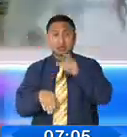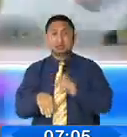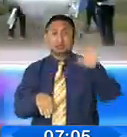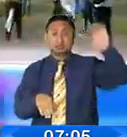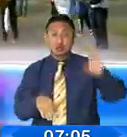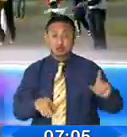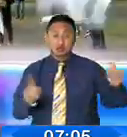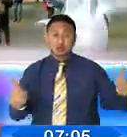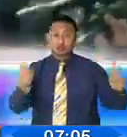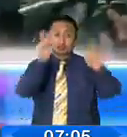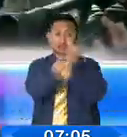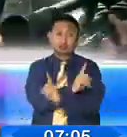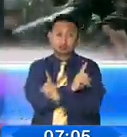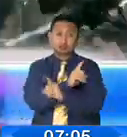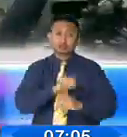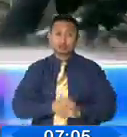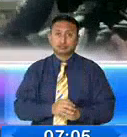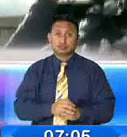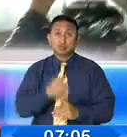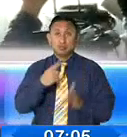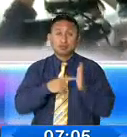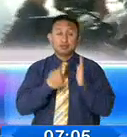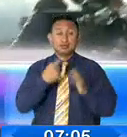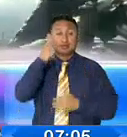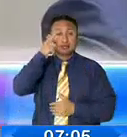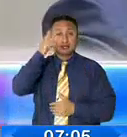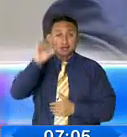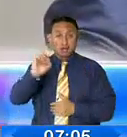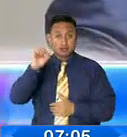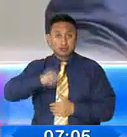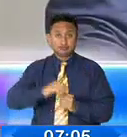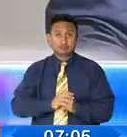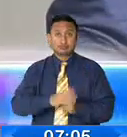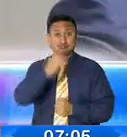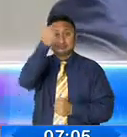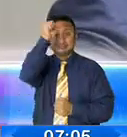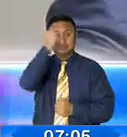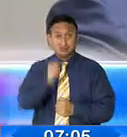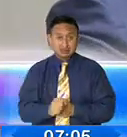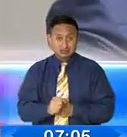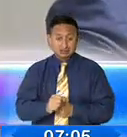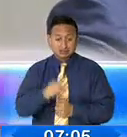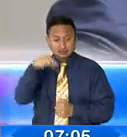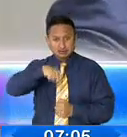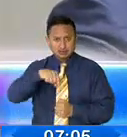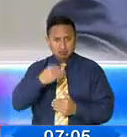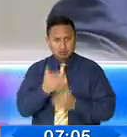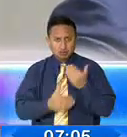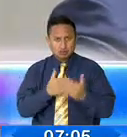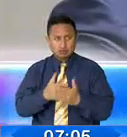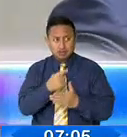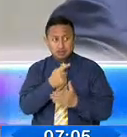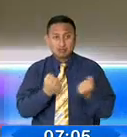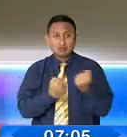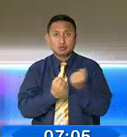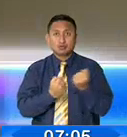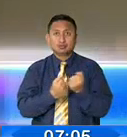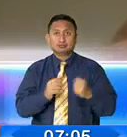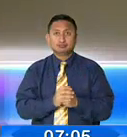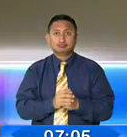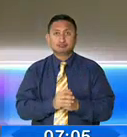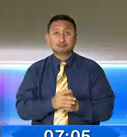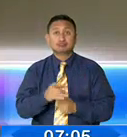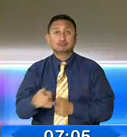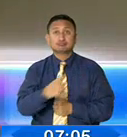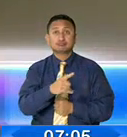viceversa. En el caso de Guillermo Lasso, la Sierra Central se ha convertido de a poco en su fortaleza, comenta el